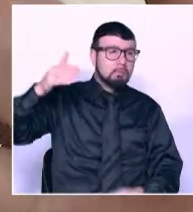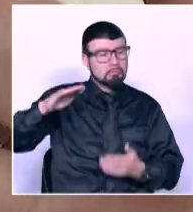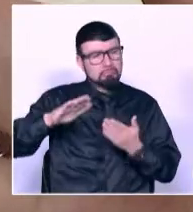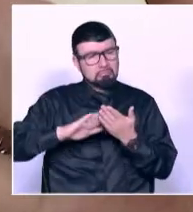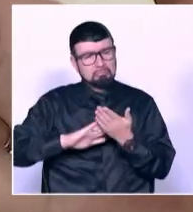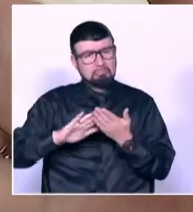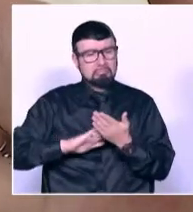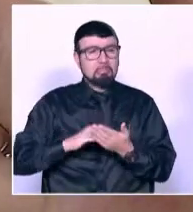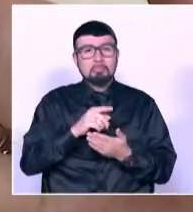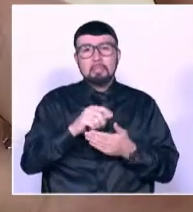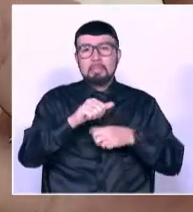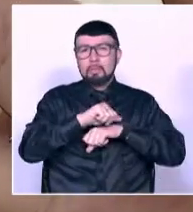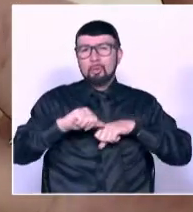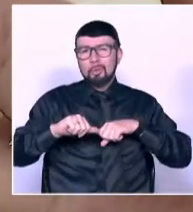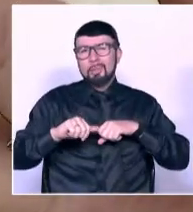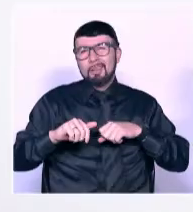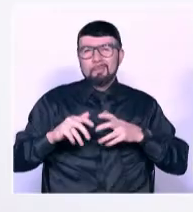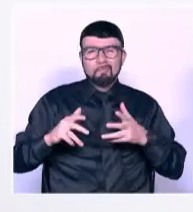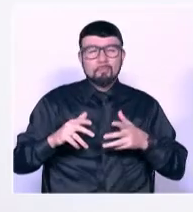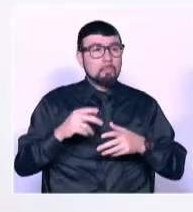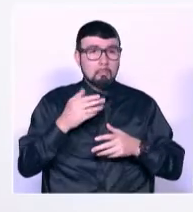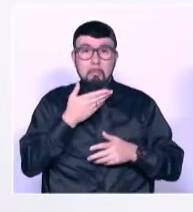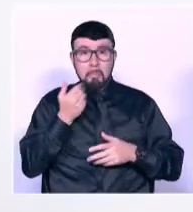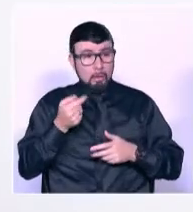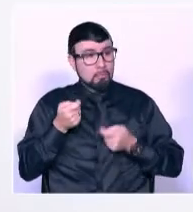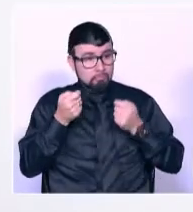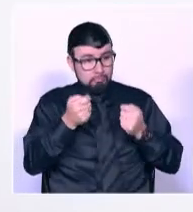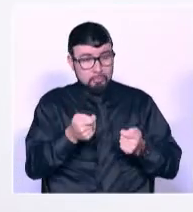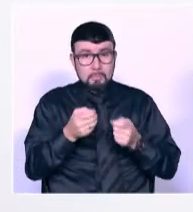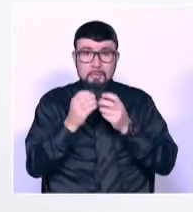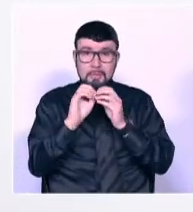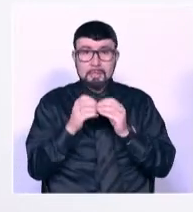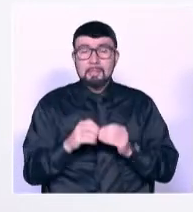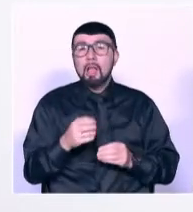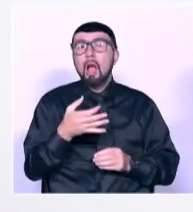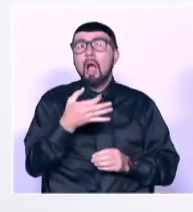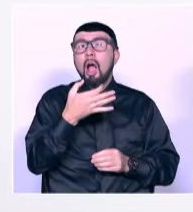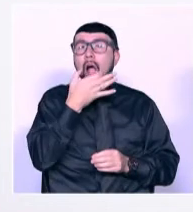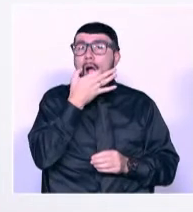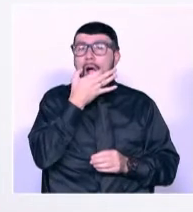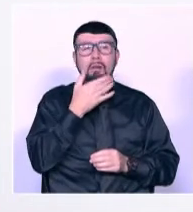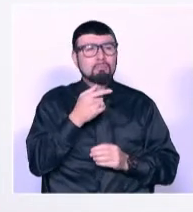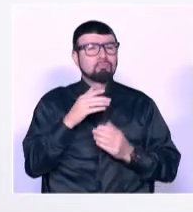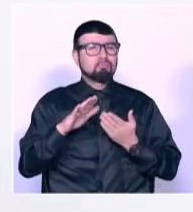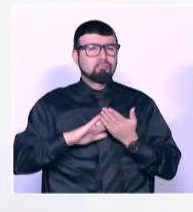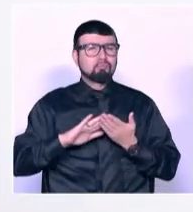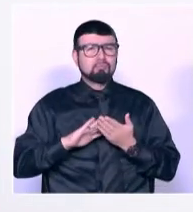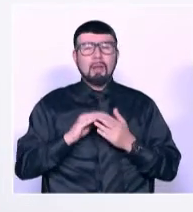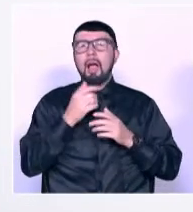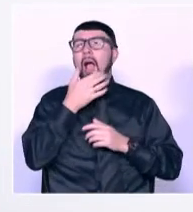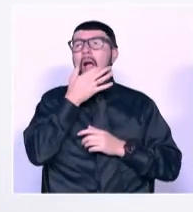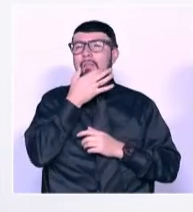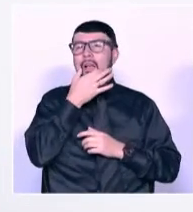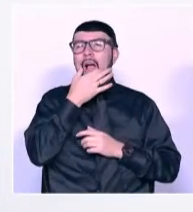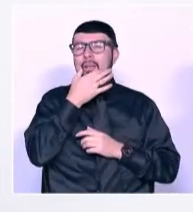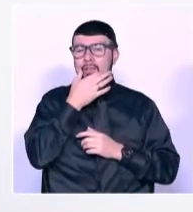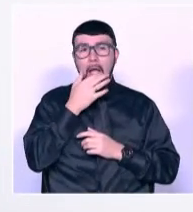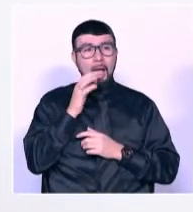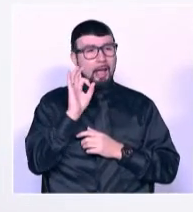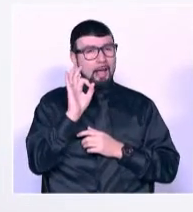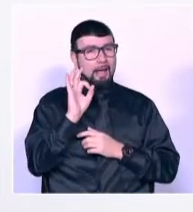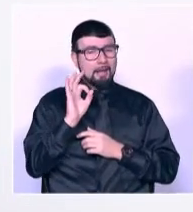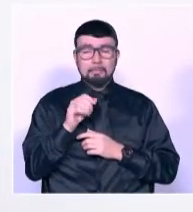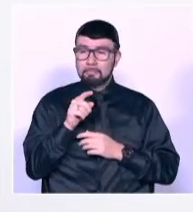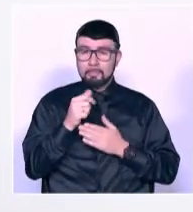una cirugía. Pero nosotros le podemos realizar estos aparaticos y organizarle la mordida al paciente, ayudarle a